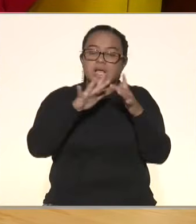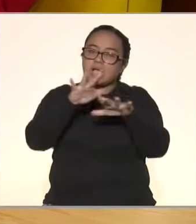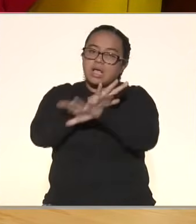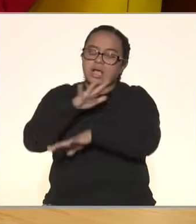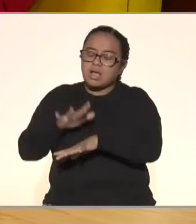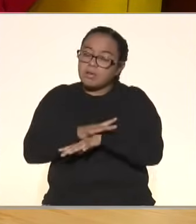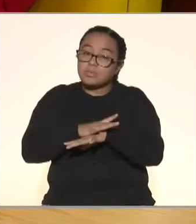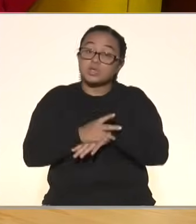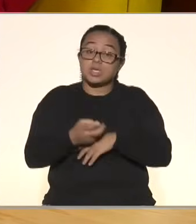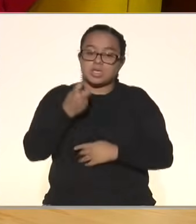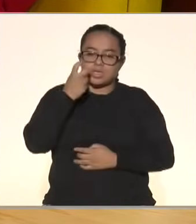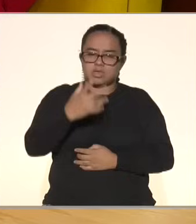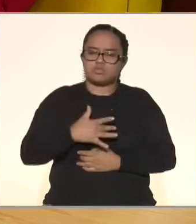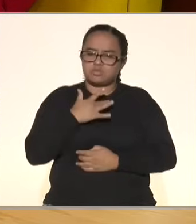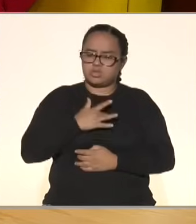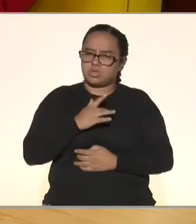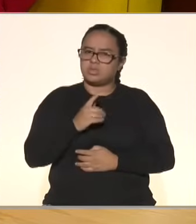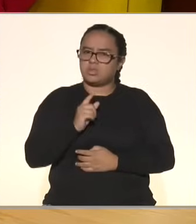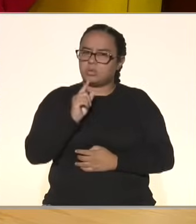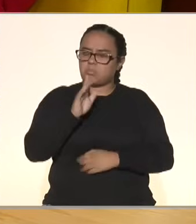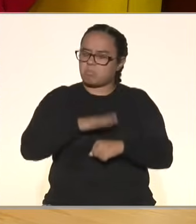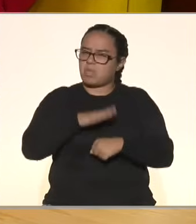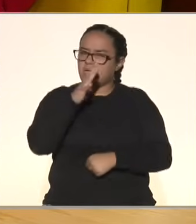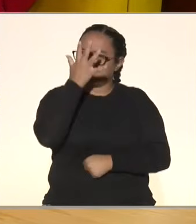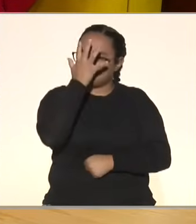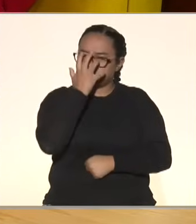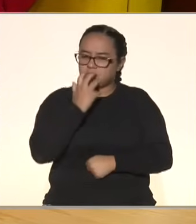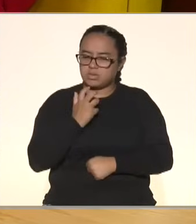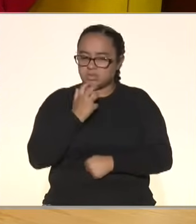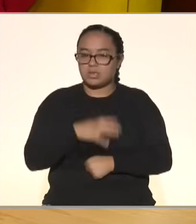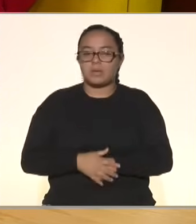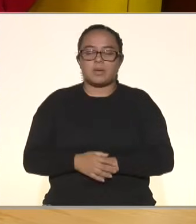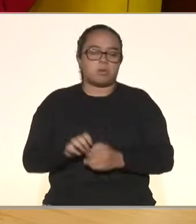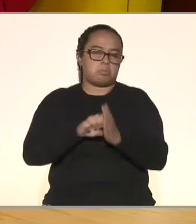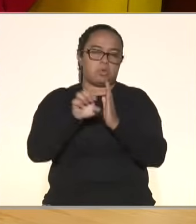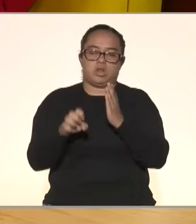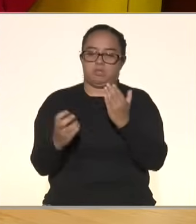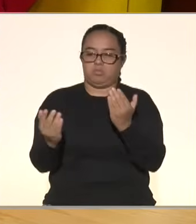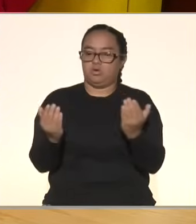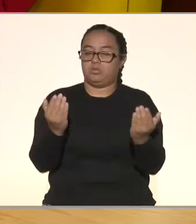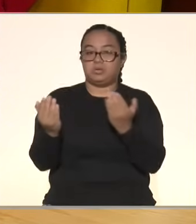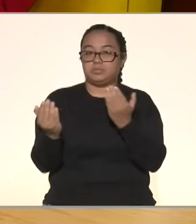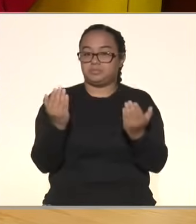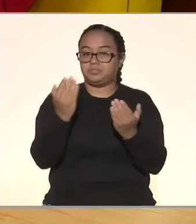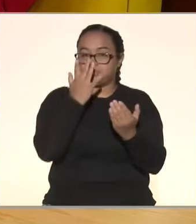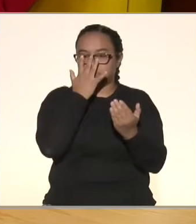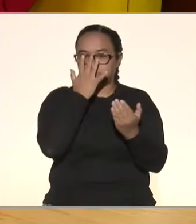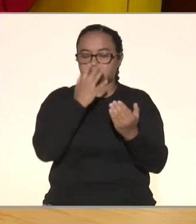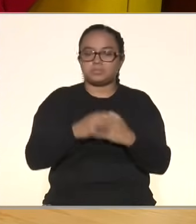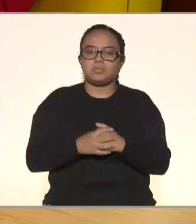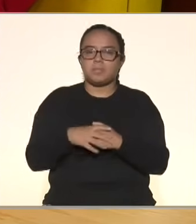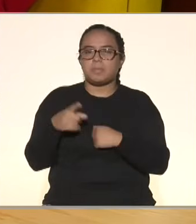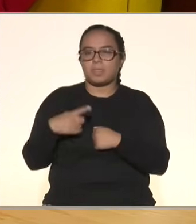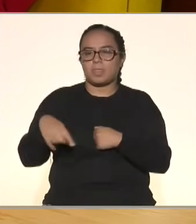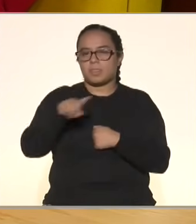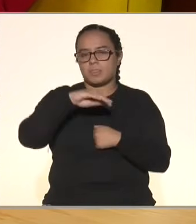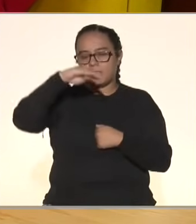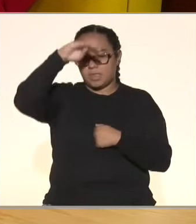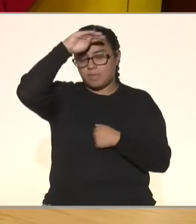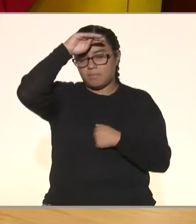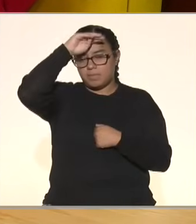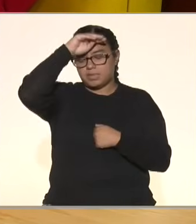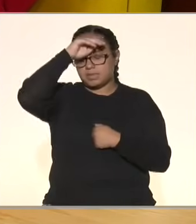sentirnos más tristones, por decirlo así. La comparación más sencilla es compararlo a que pareciera que es una